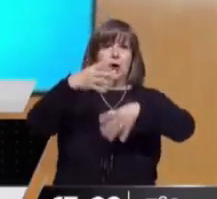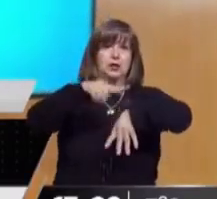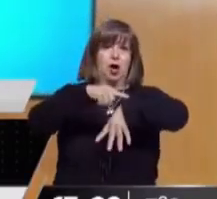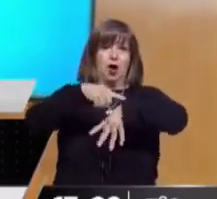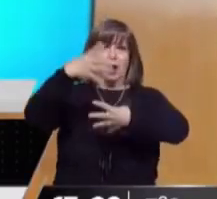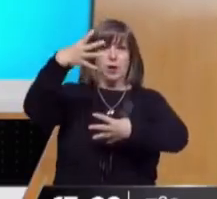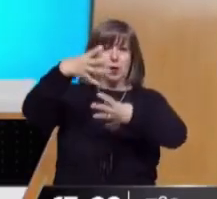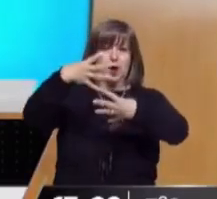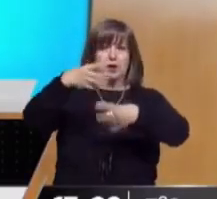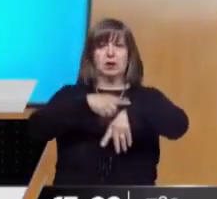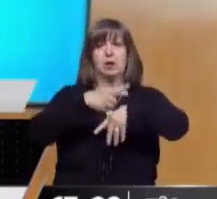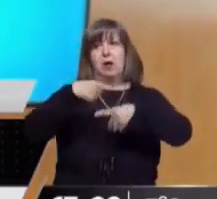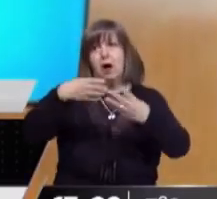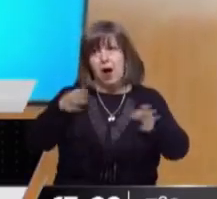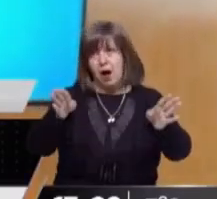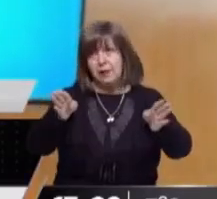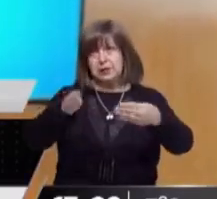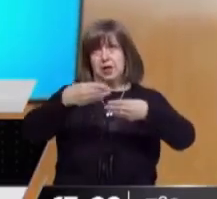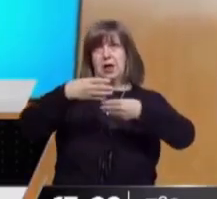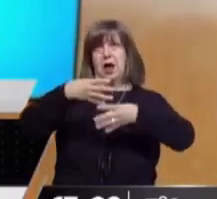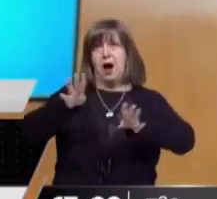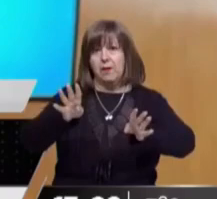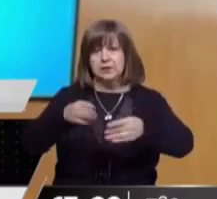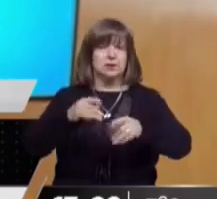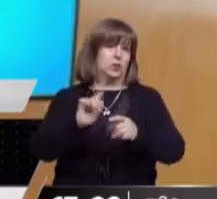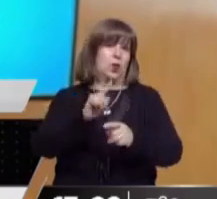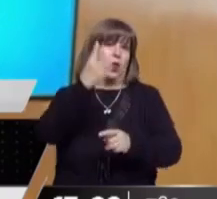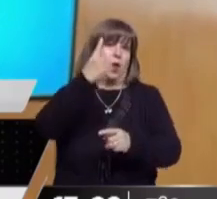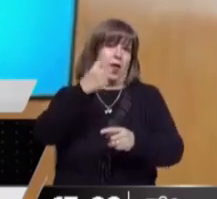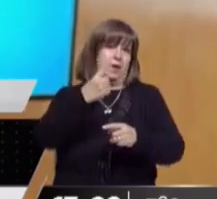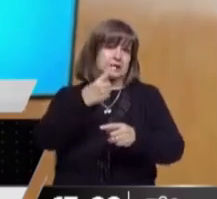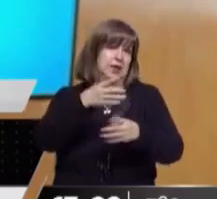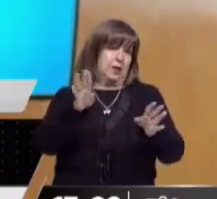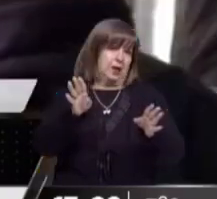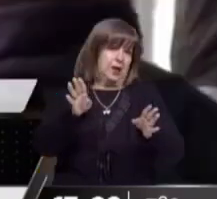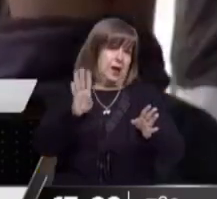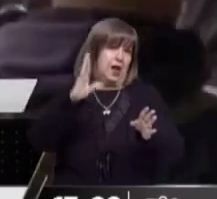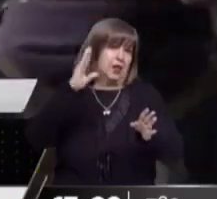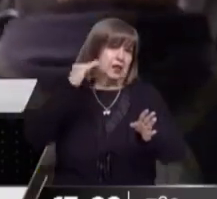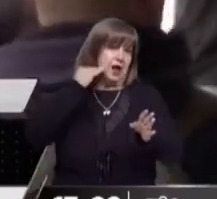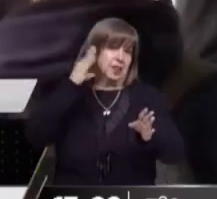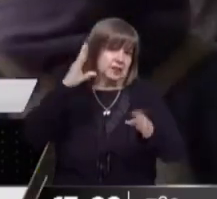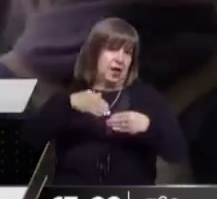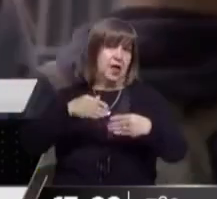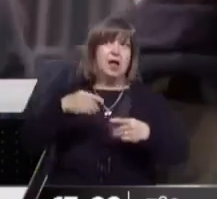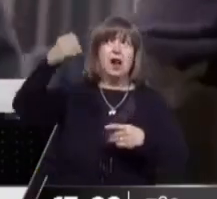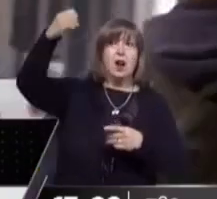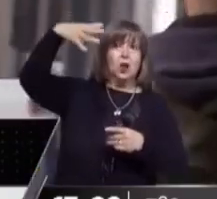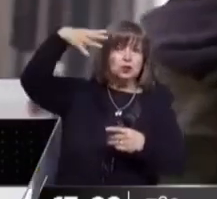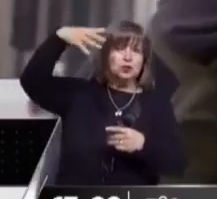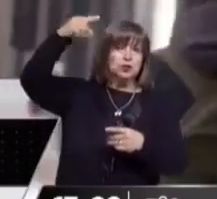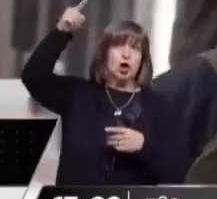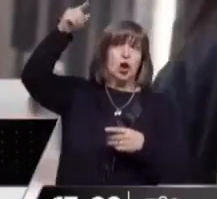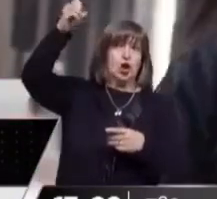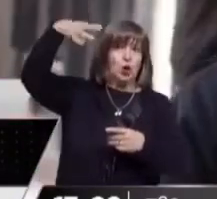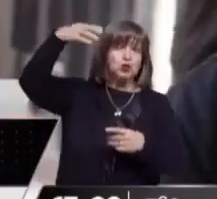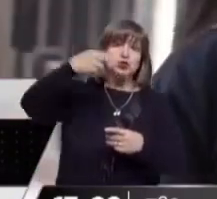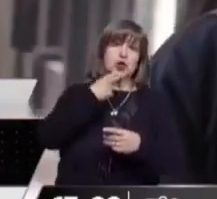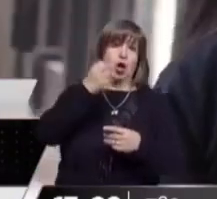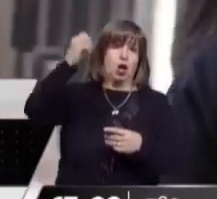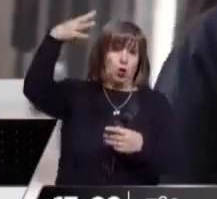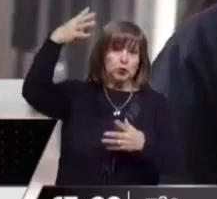establecimientos. También funcionando con luz solar, hay un ahorro en energías. También es ser